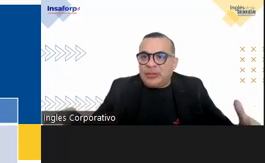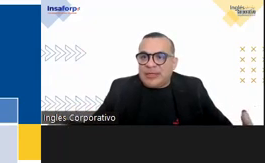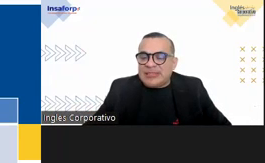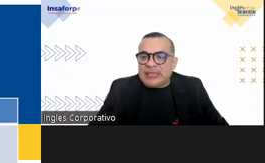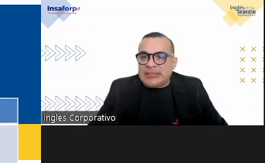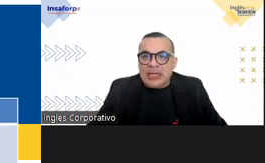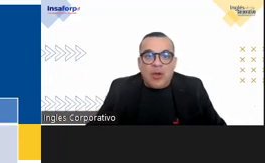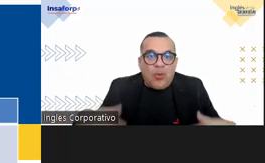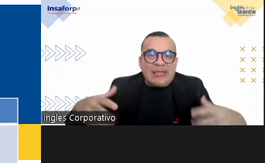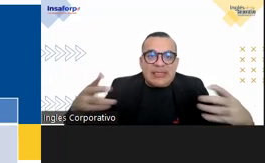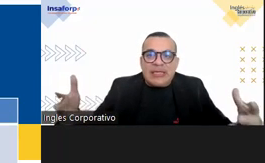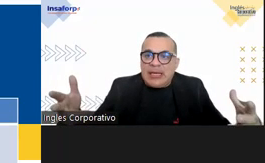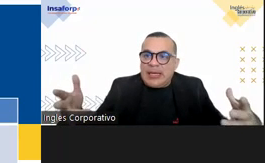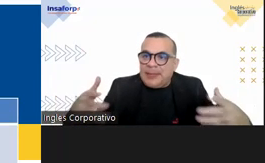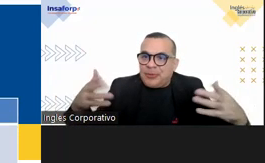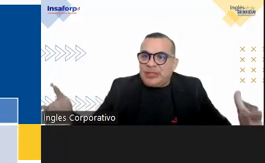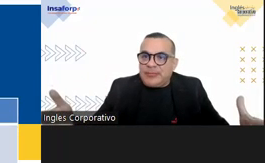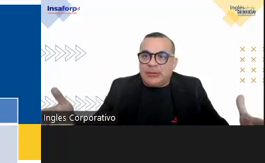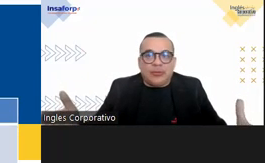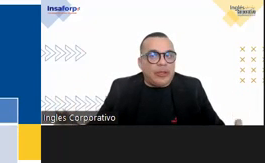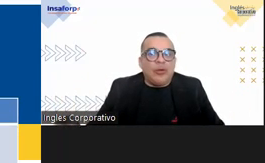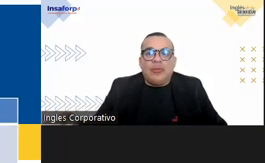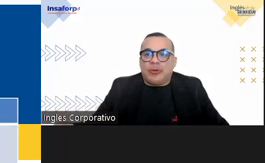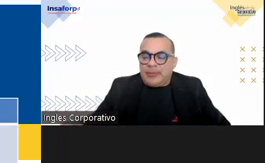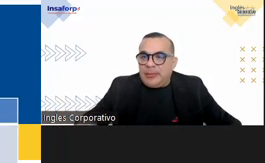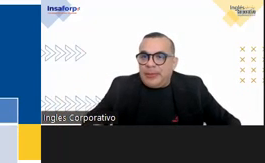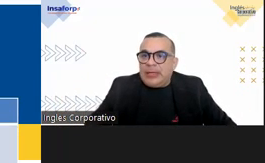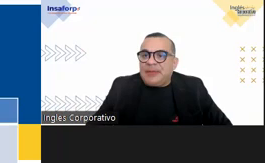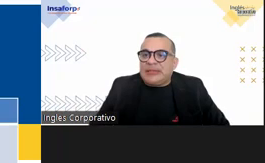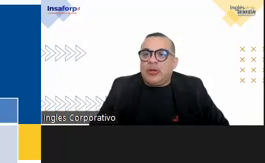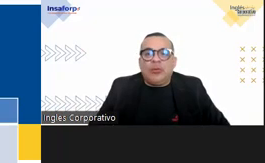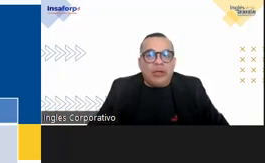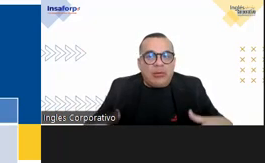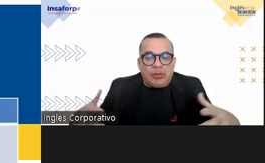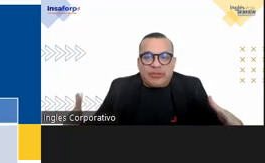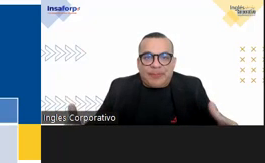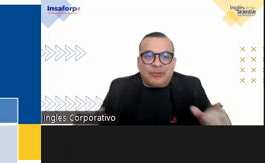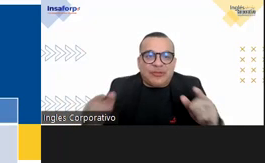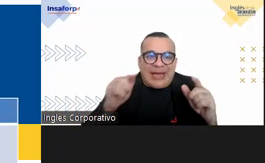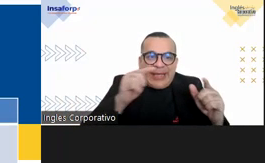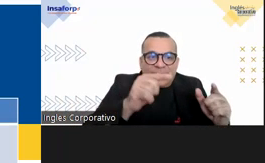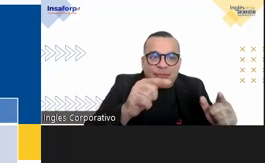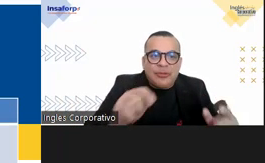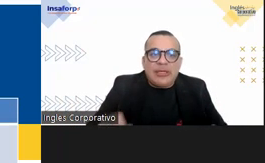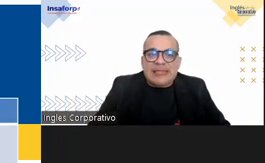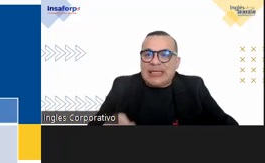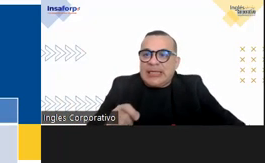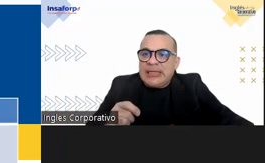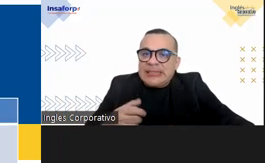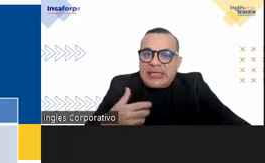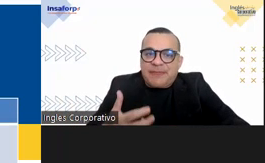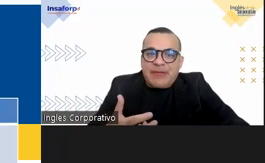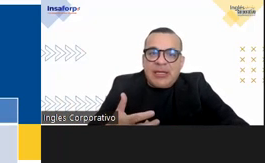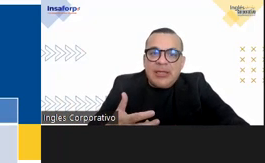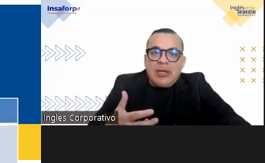y me puse los calcetines. ¿Cuál sería el procedimiento? Bueno, ponerme el pantalón y luego los zapatos. A eso es